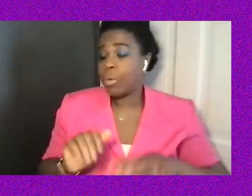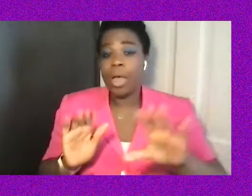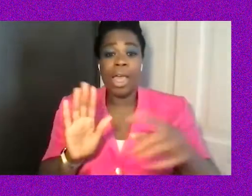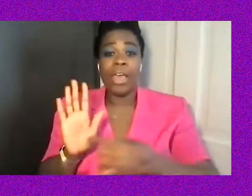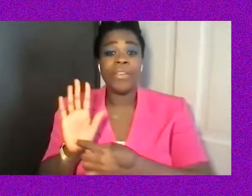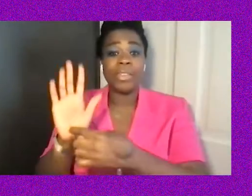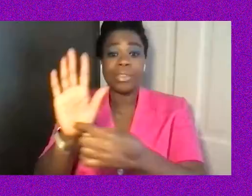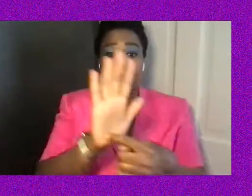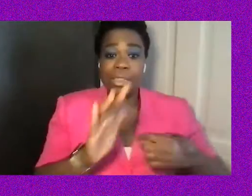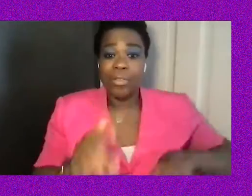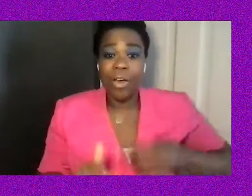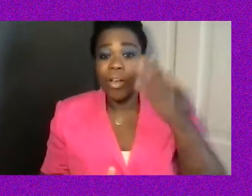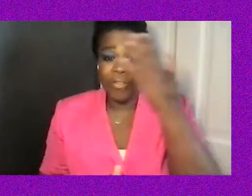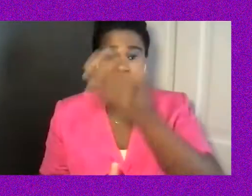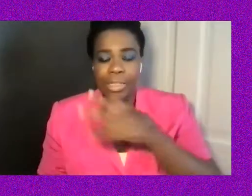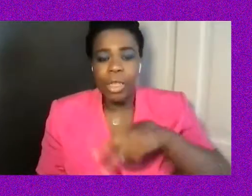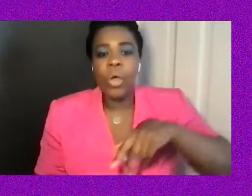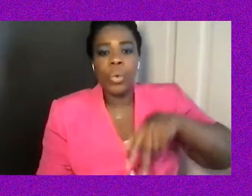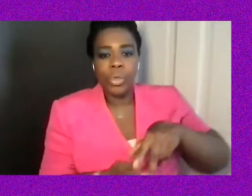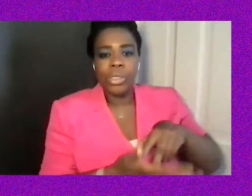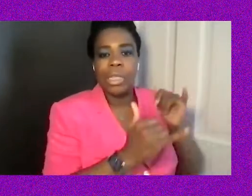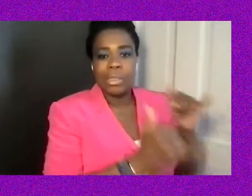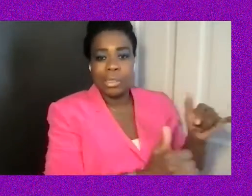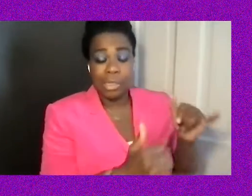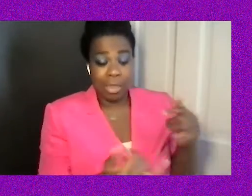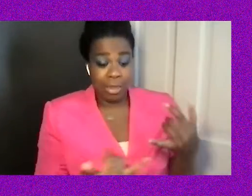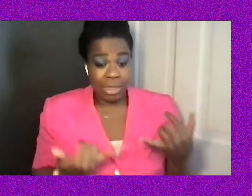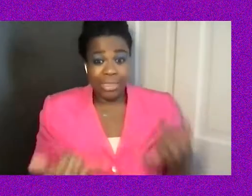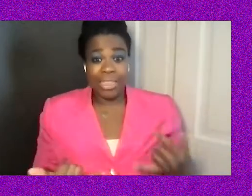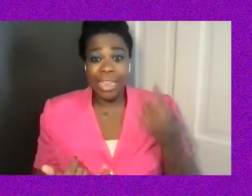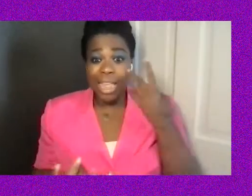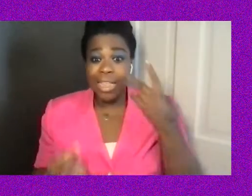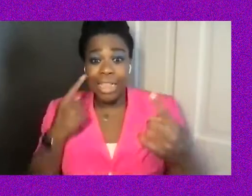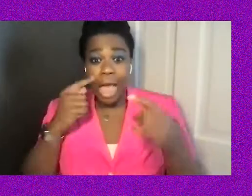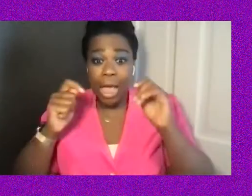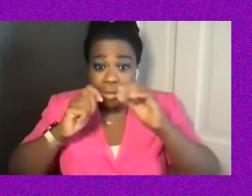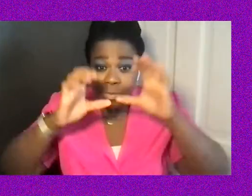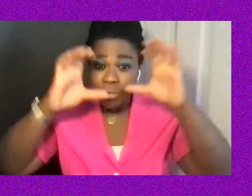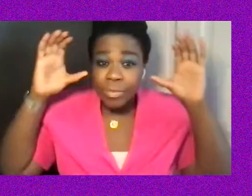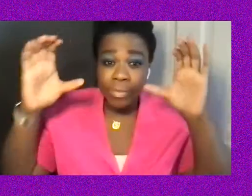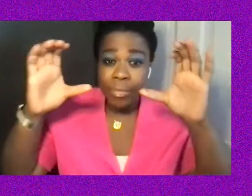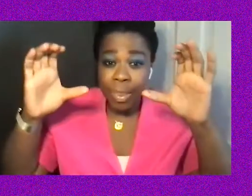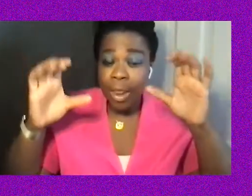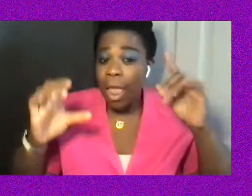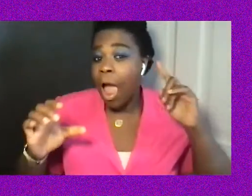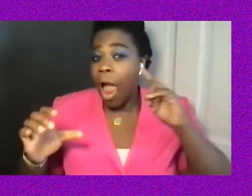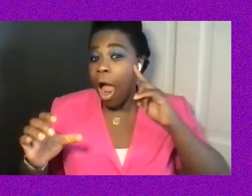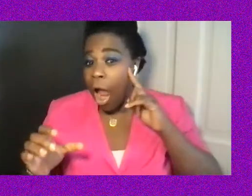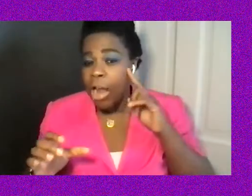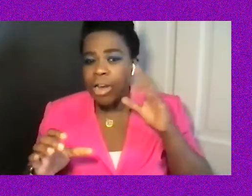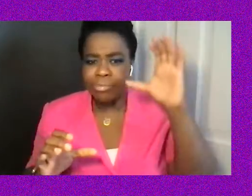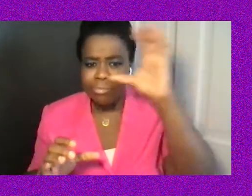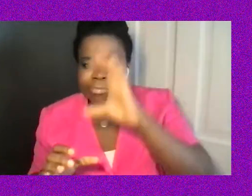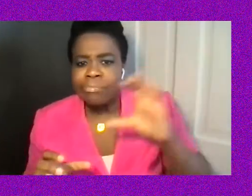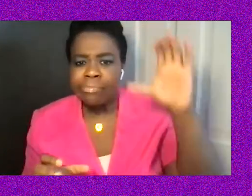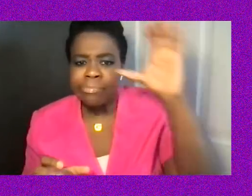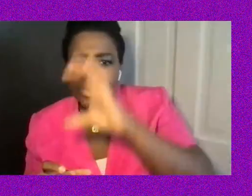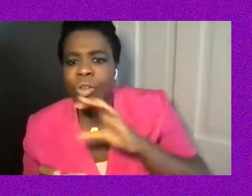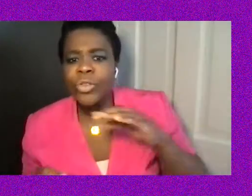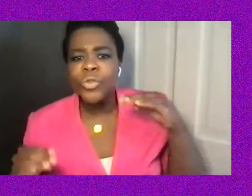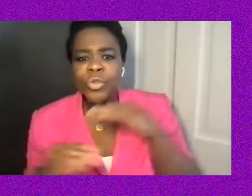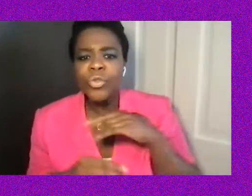tener señas de nuestras caras y se va a parar como nos paramos. Con los ojos de hoy abiertos, los